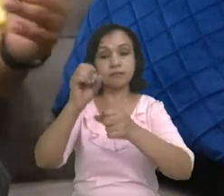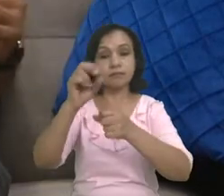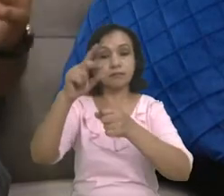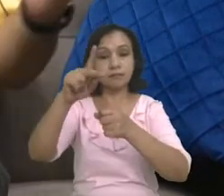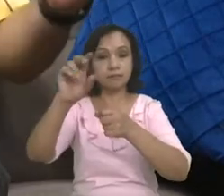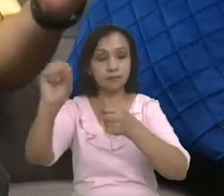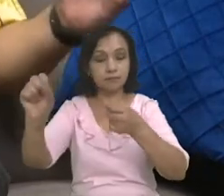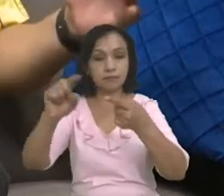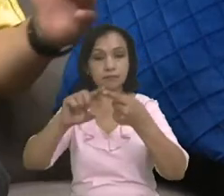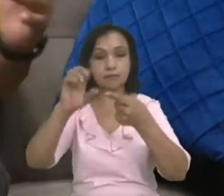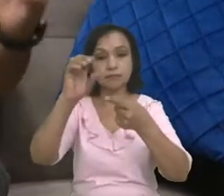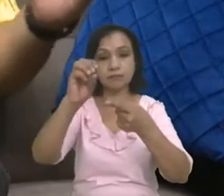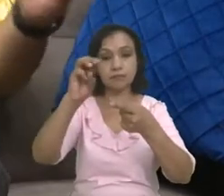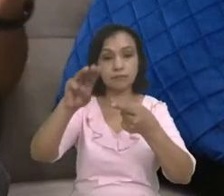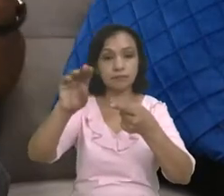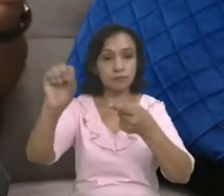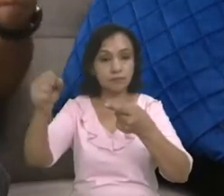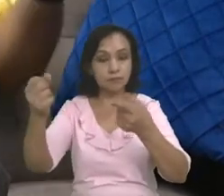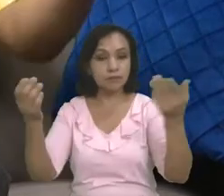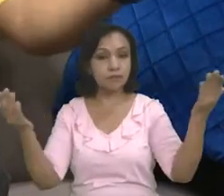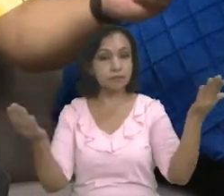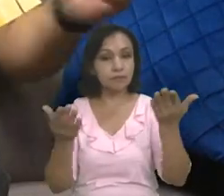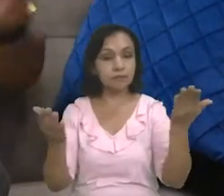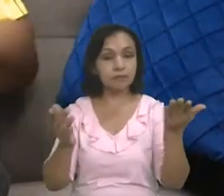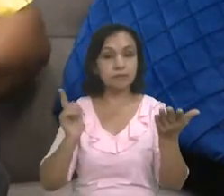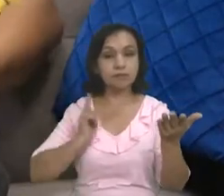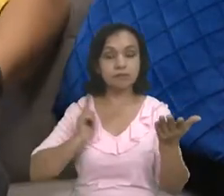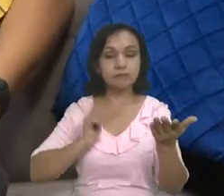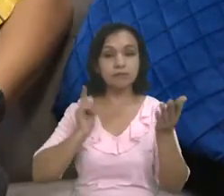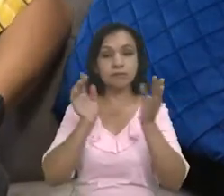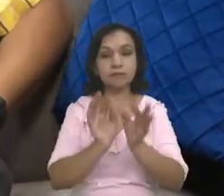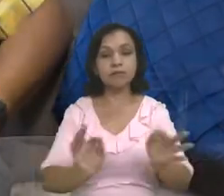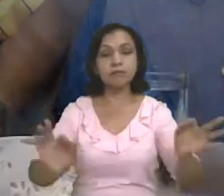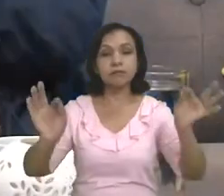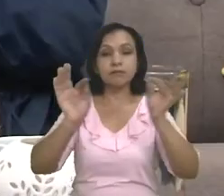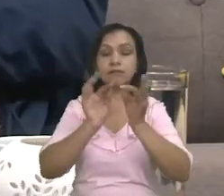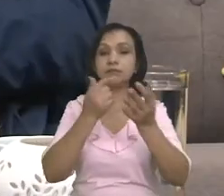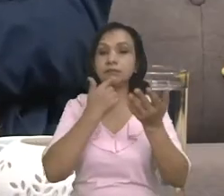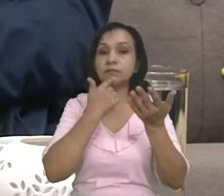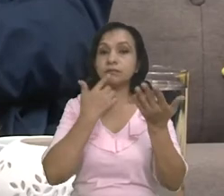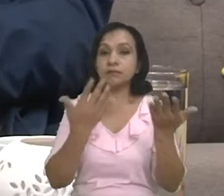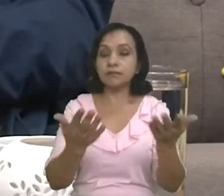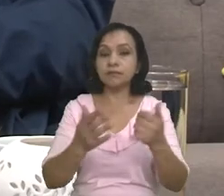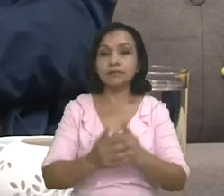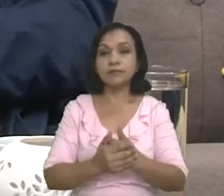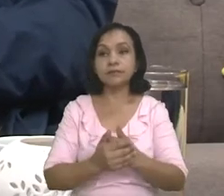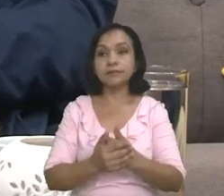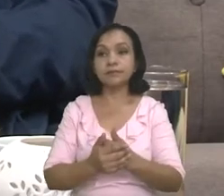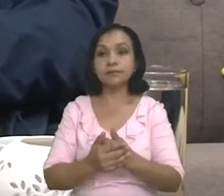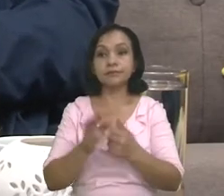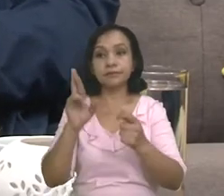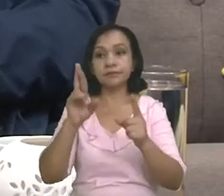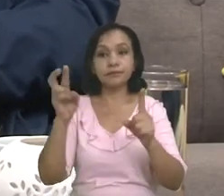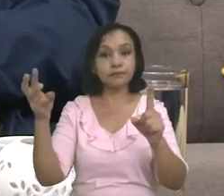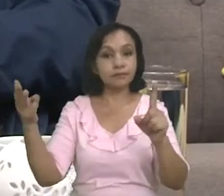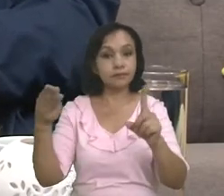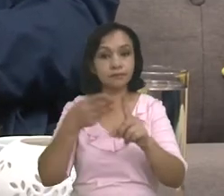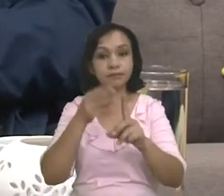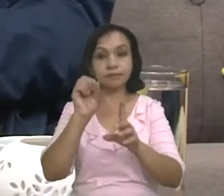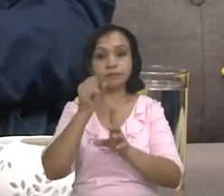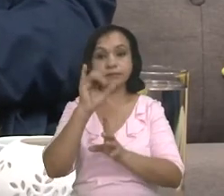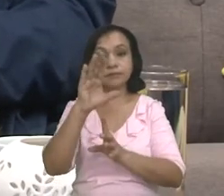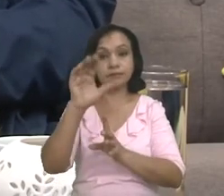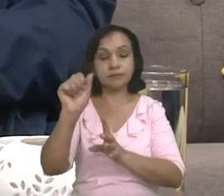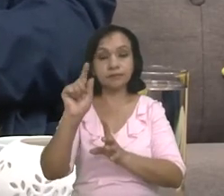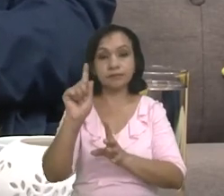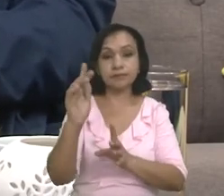ms pero en la región como nos articulamos y cuán importante de este proceso bueno es que en el región versificadora donde están